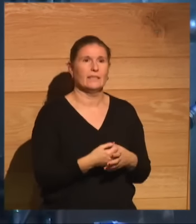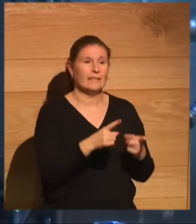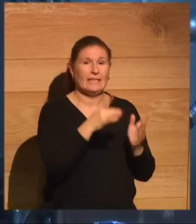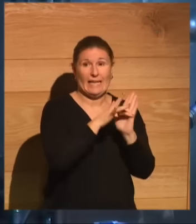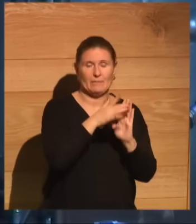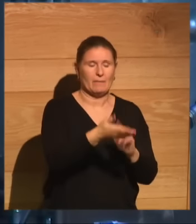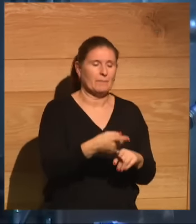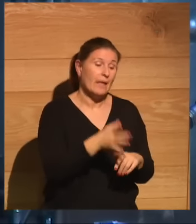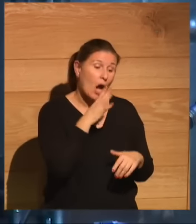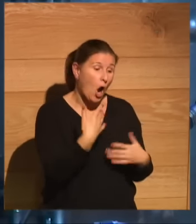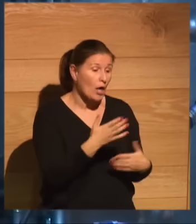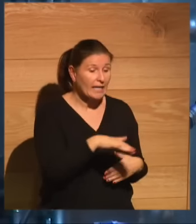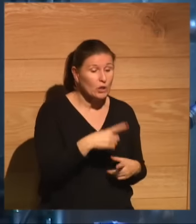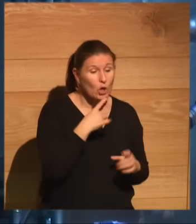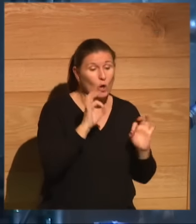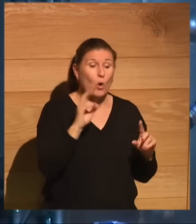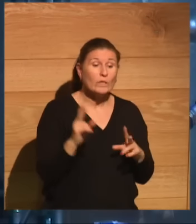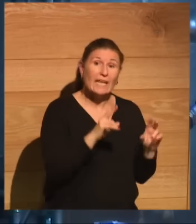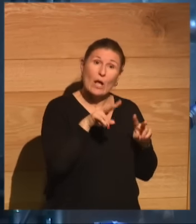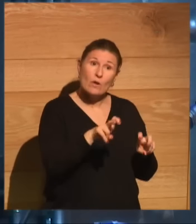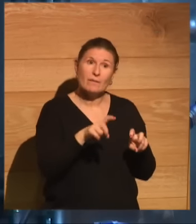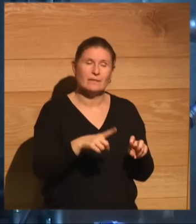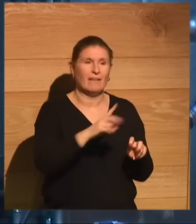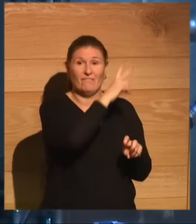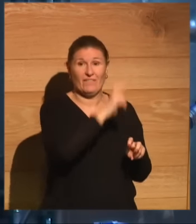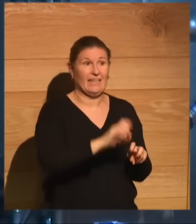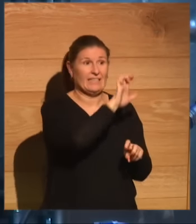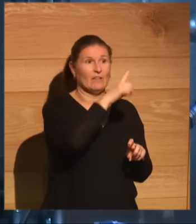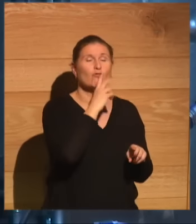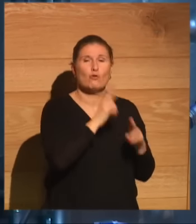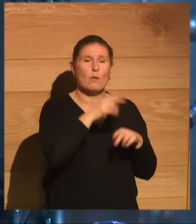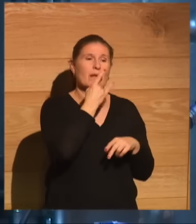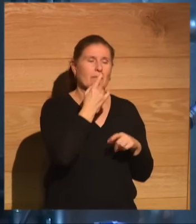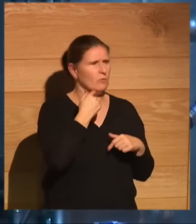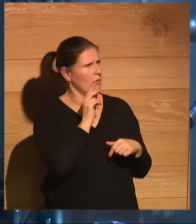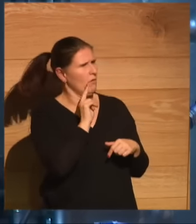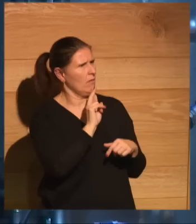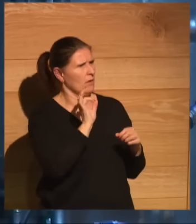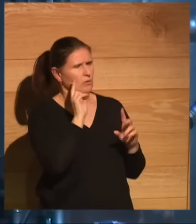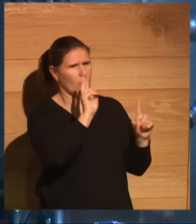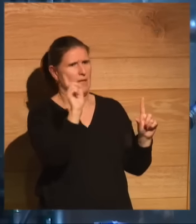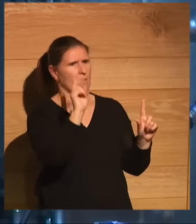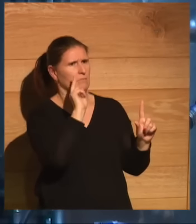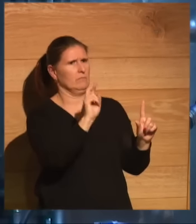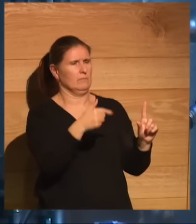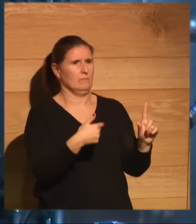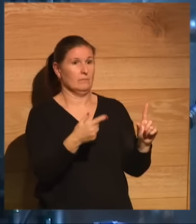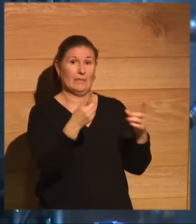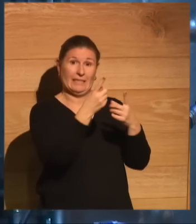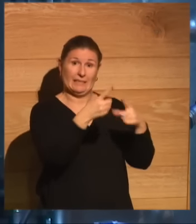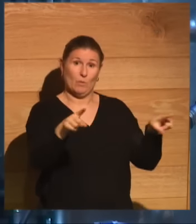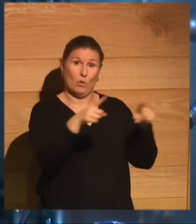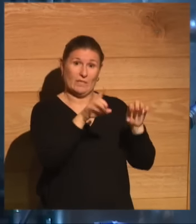ahora niños, os vamos a traer una serie nueva que ha venido de Estados Unidos que se llama Batman. Yo dije, ¿qué? Y entonces de repente empieza a sonar el tema de Danny